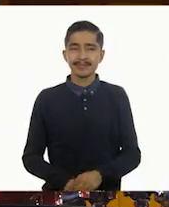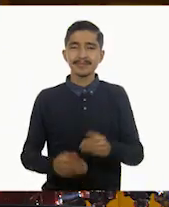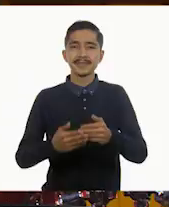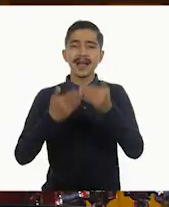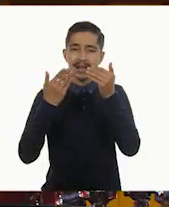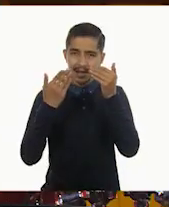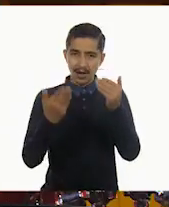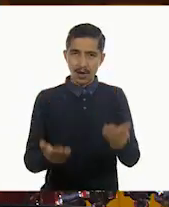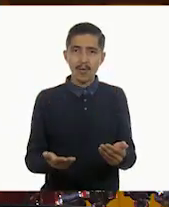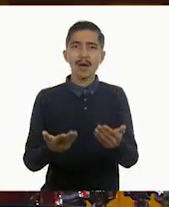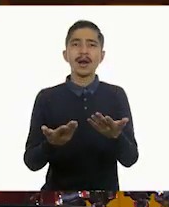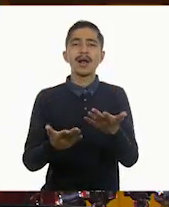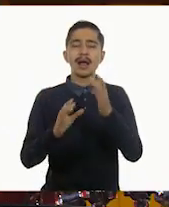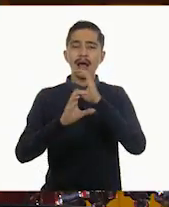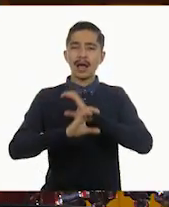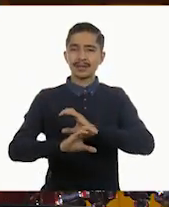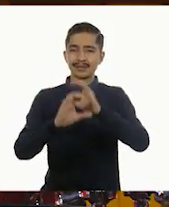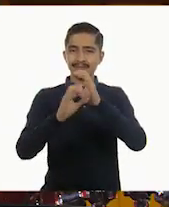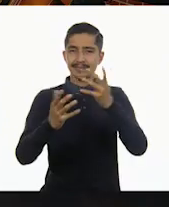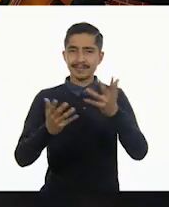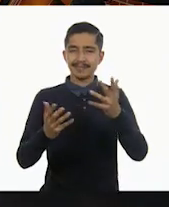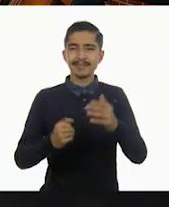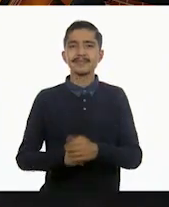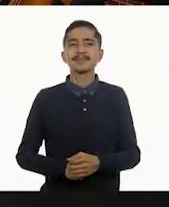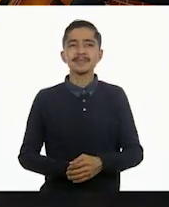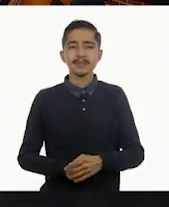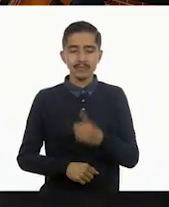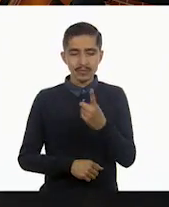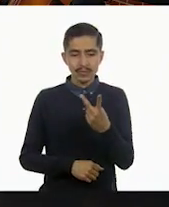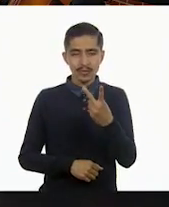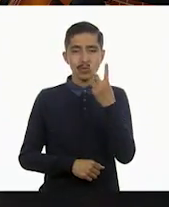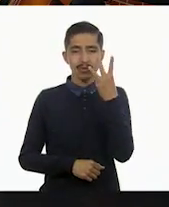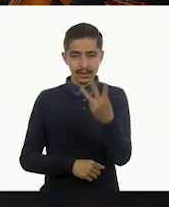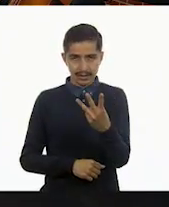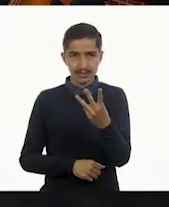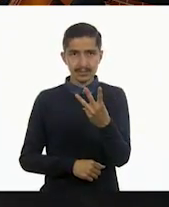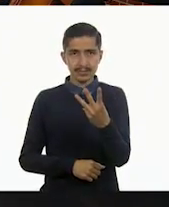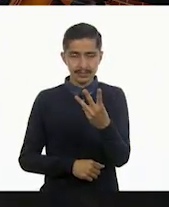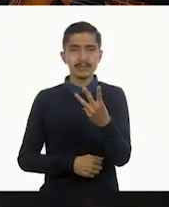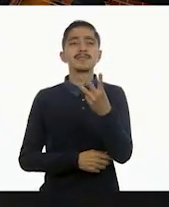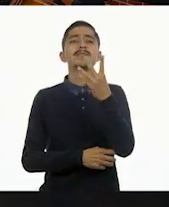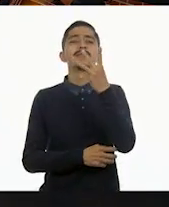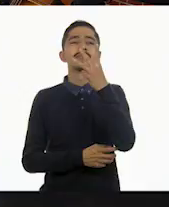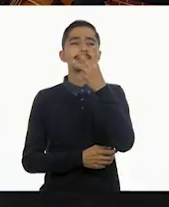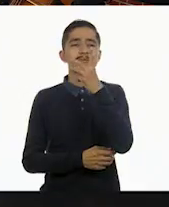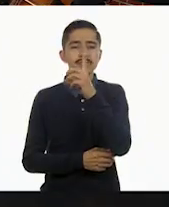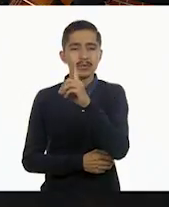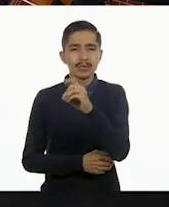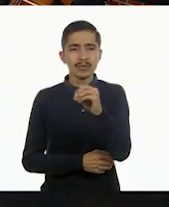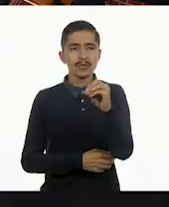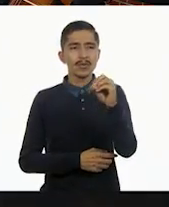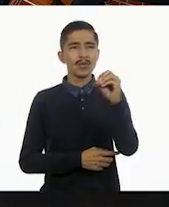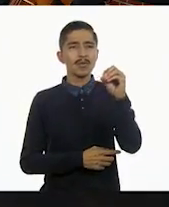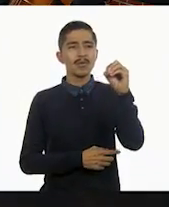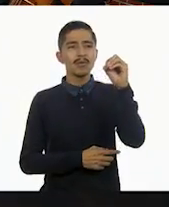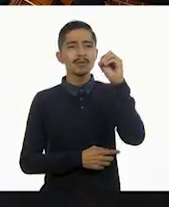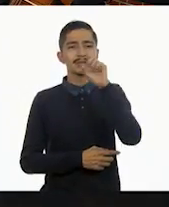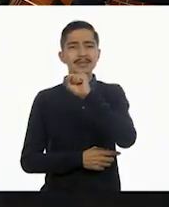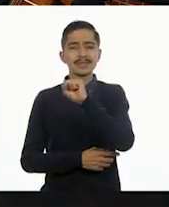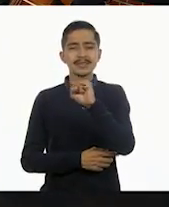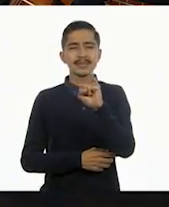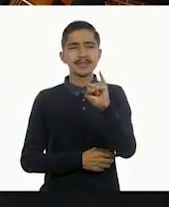Y ahora lo entonamos. Un, dos, tres y do,